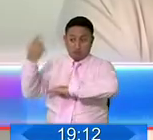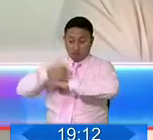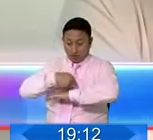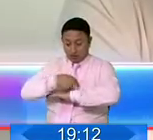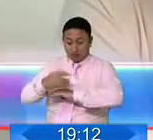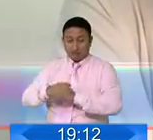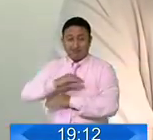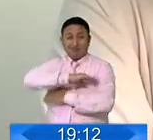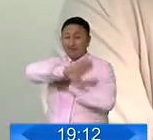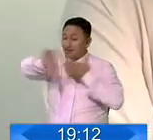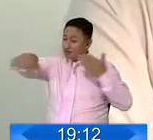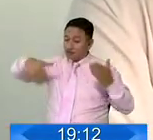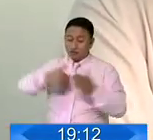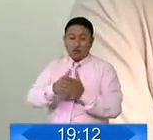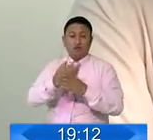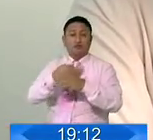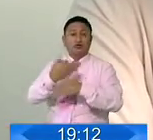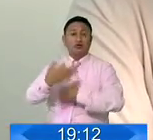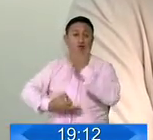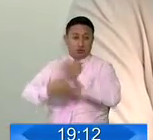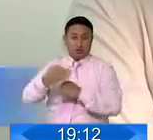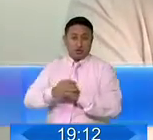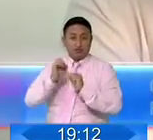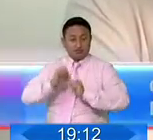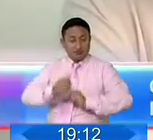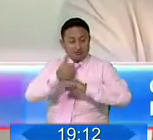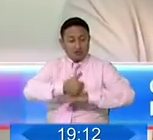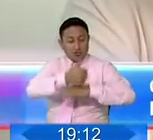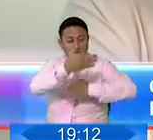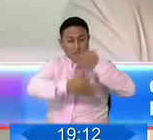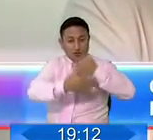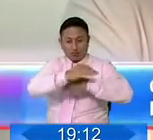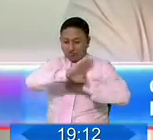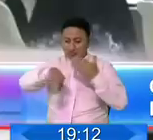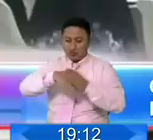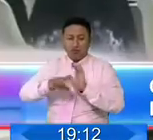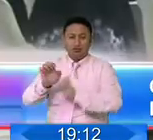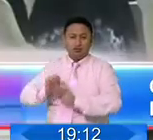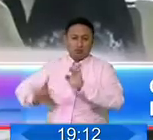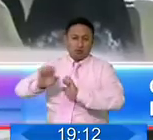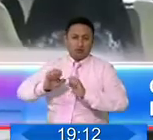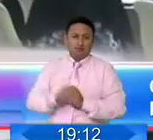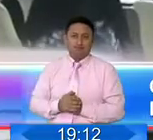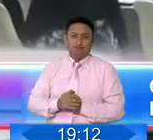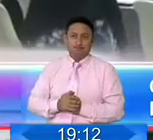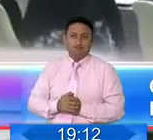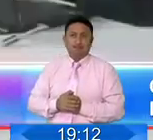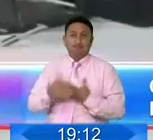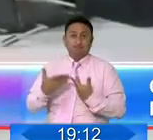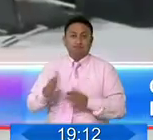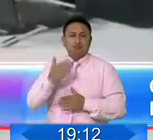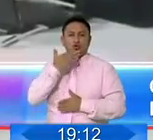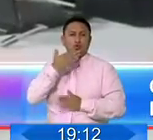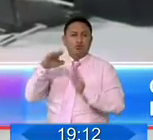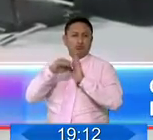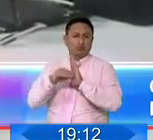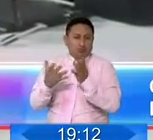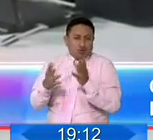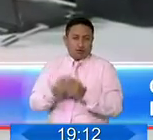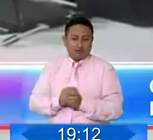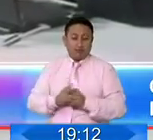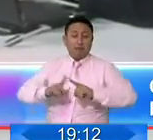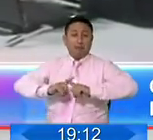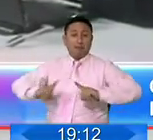para todos los funcionarios judiciales, incluyéndole en esta ocasión a la Corte Nacional de Justicia. Aunque aún no se establecen los parámetros, se adelantó que